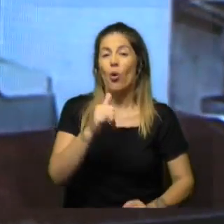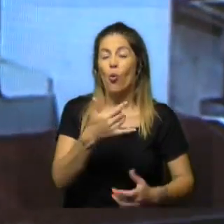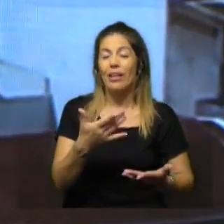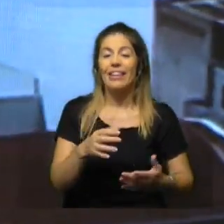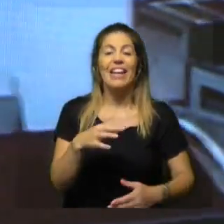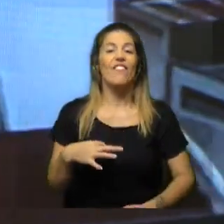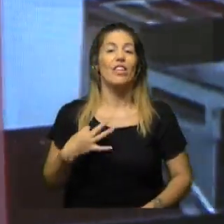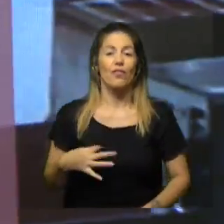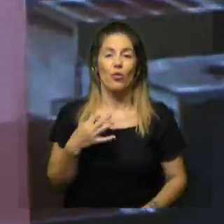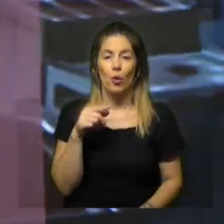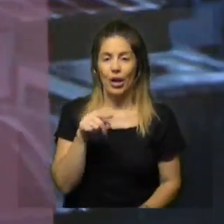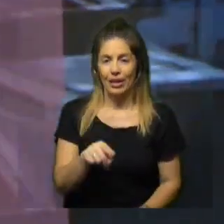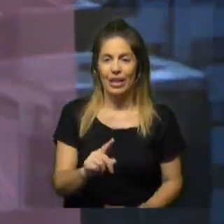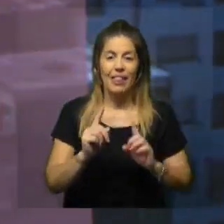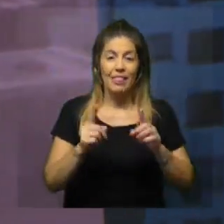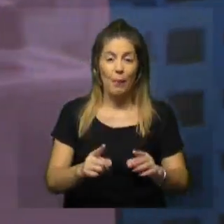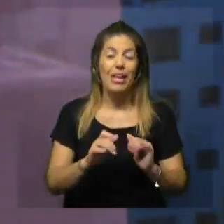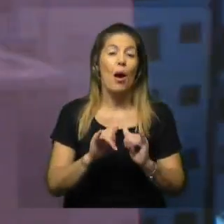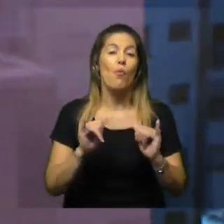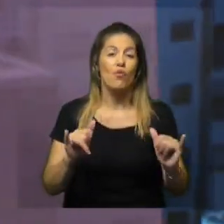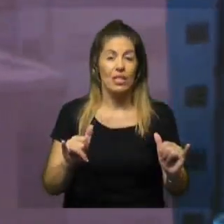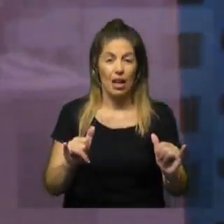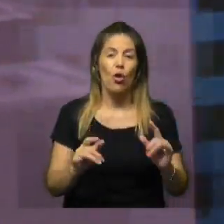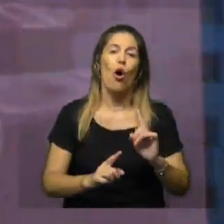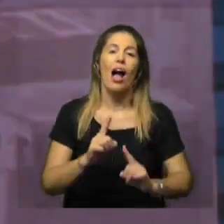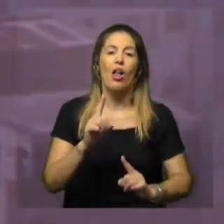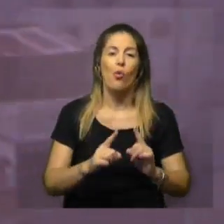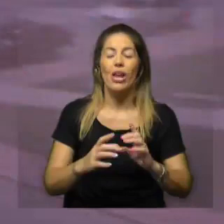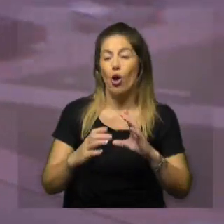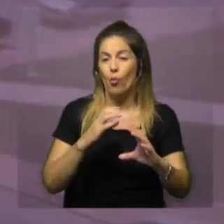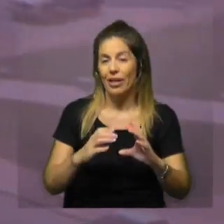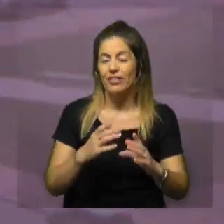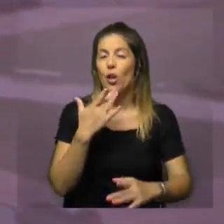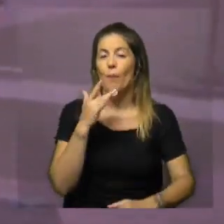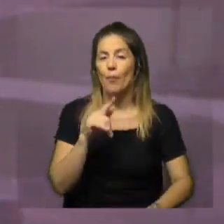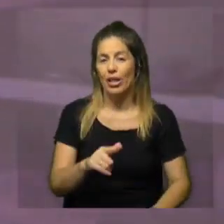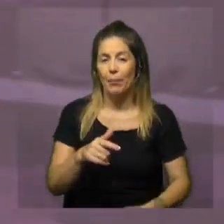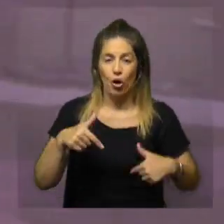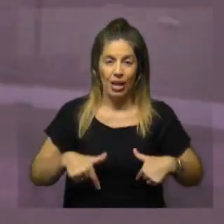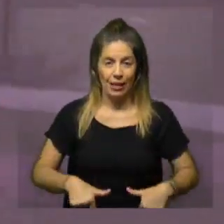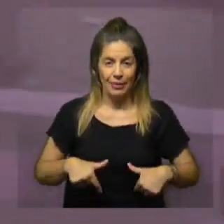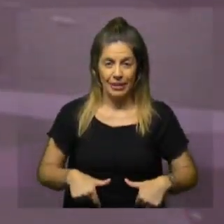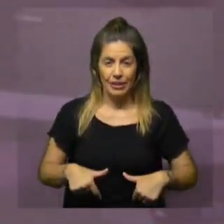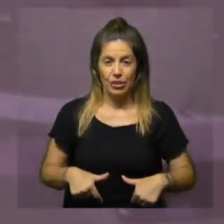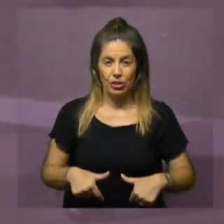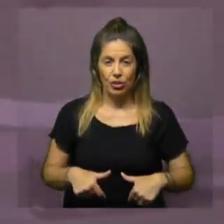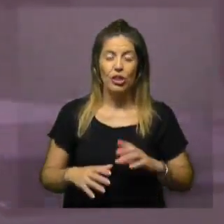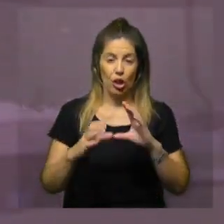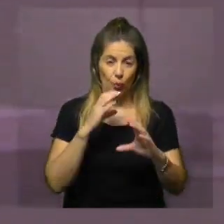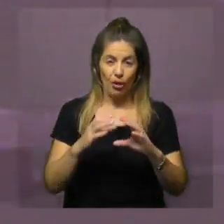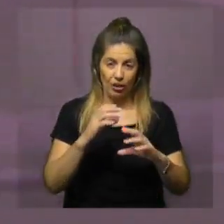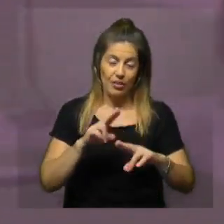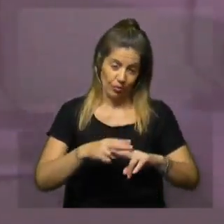vivió allí. También ha estado publicando algunas comunicaciones, por ejemplo, la del ministro de Comunicaciones, valga